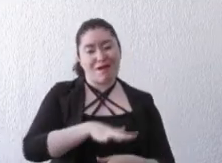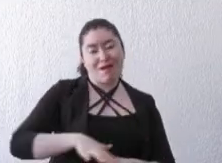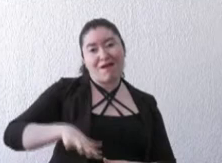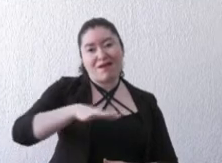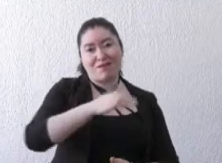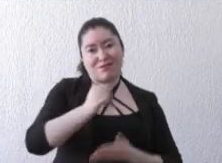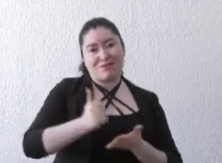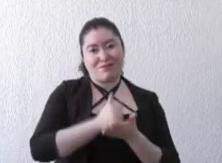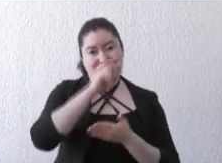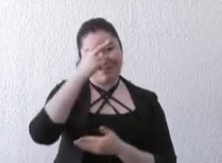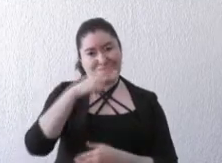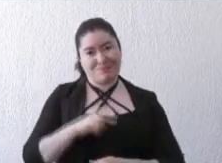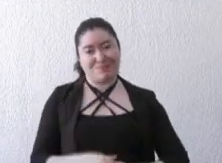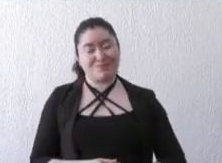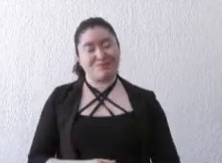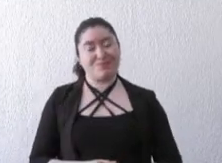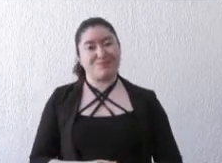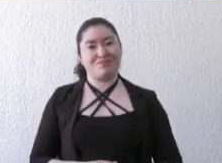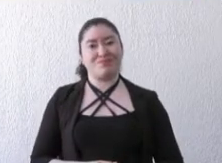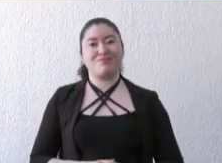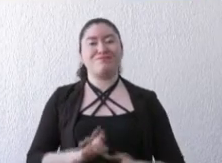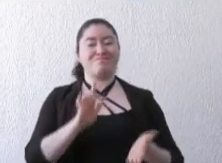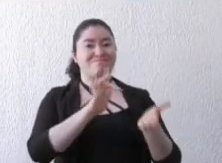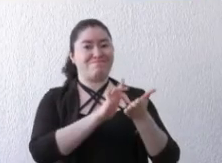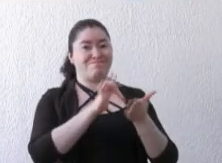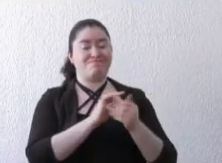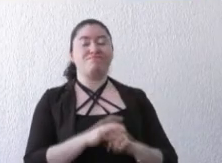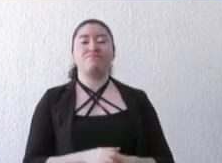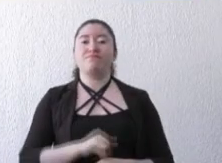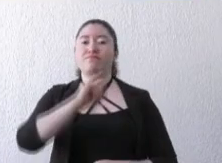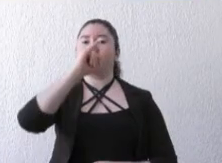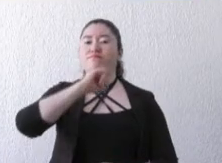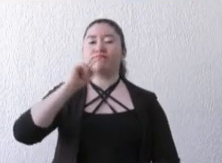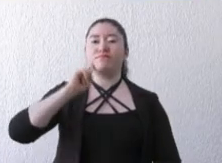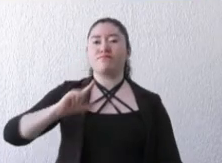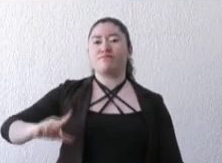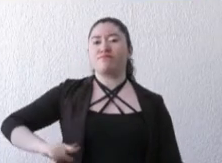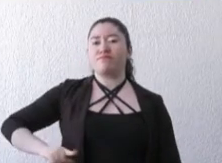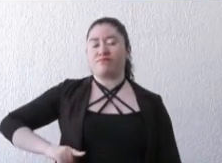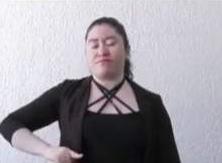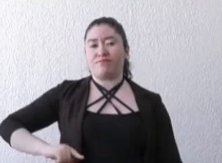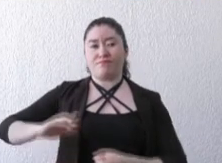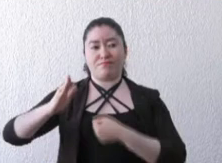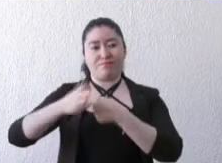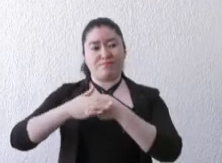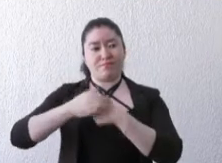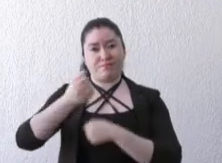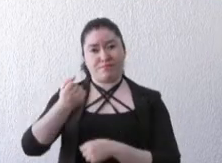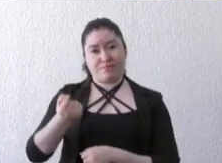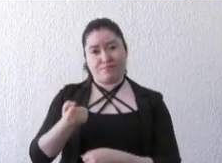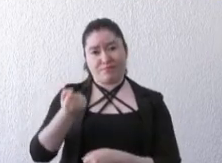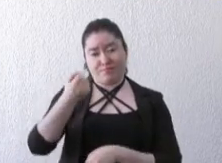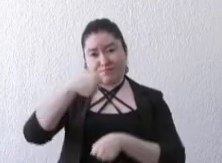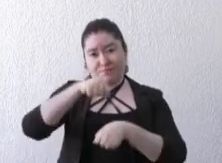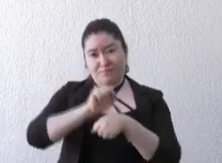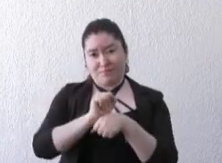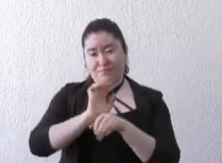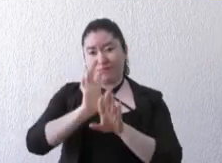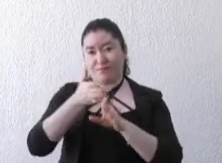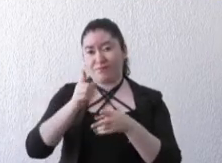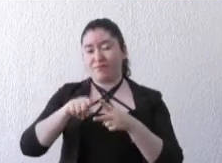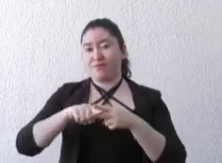México. Gracias, jefa de gobierno. La próxima semana comienzan a vencerse o a iniciar